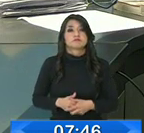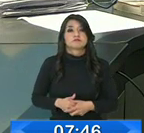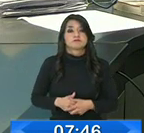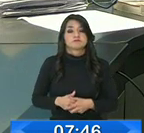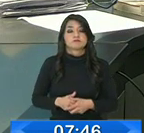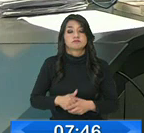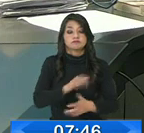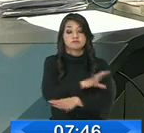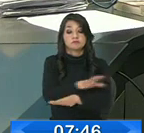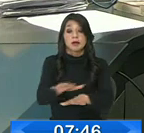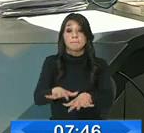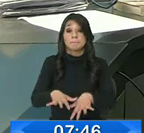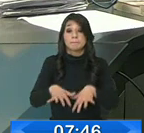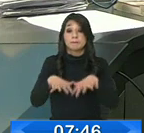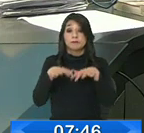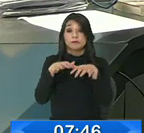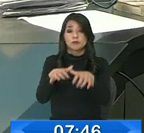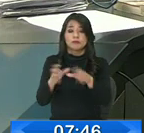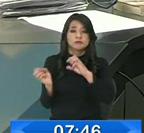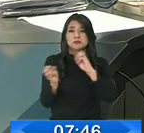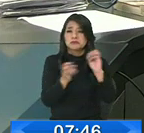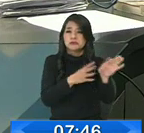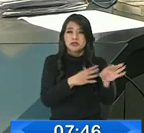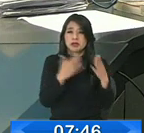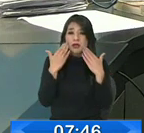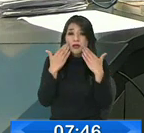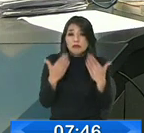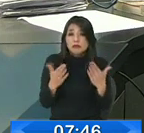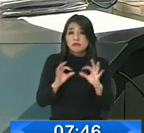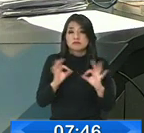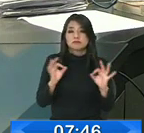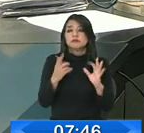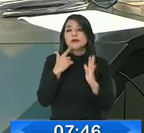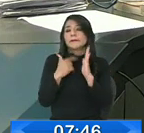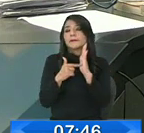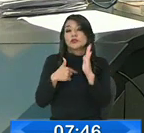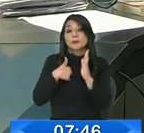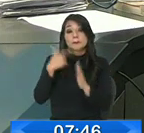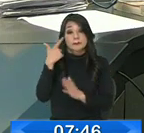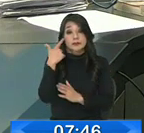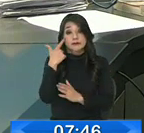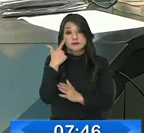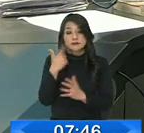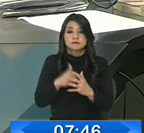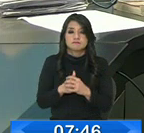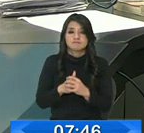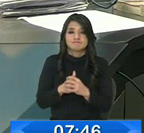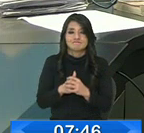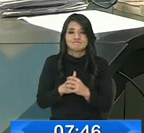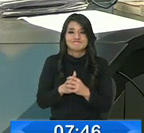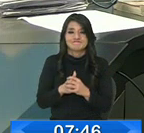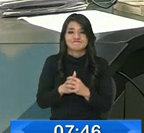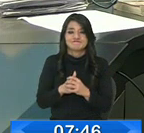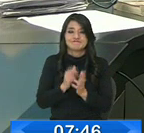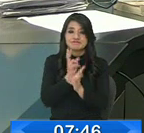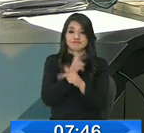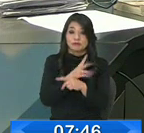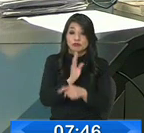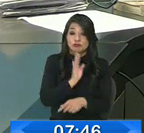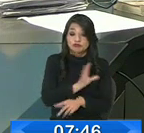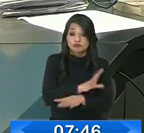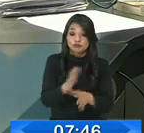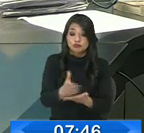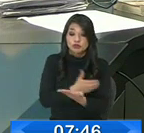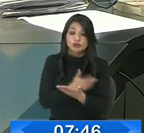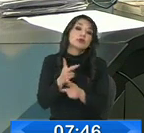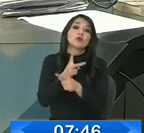campo está muy descuidado a nivel, diría yo, de no solamente de producción o de